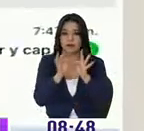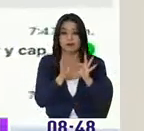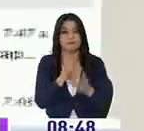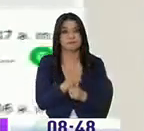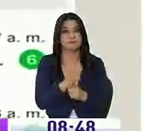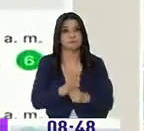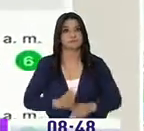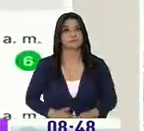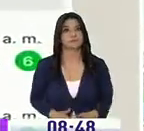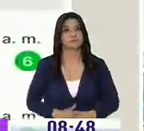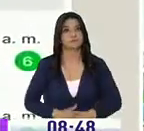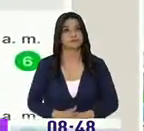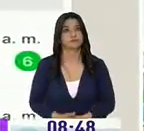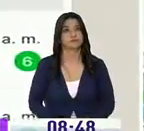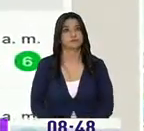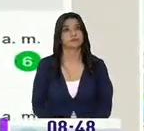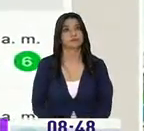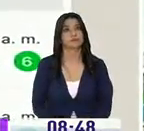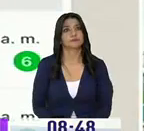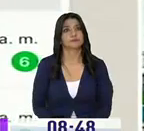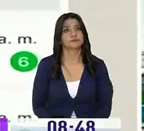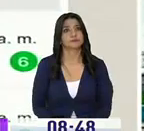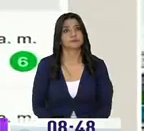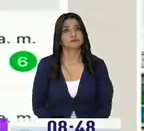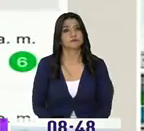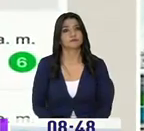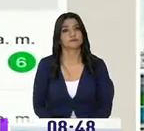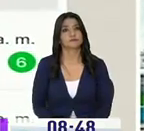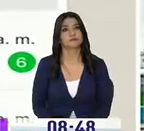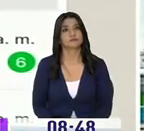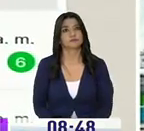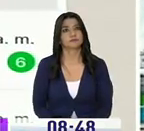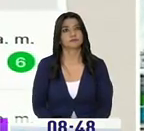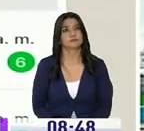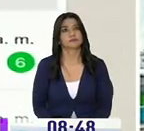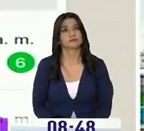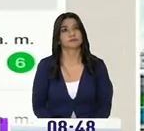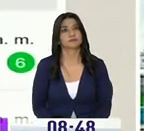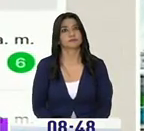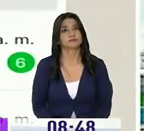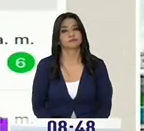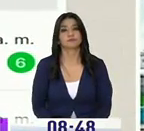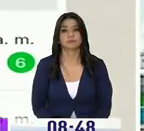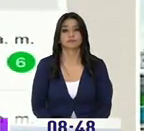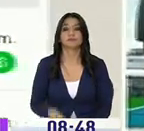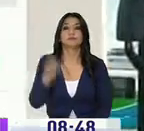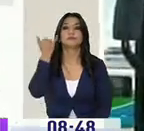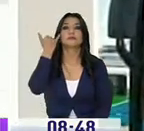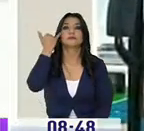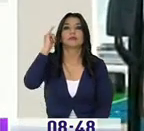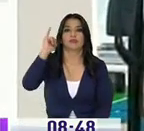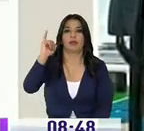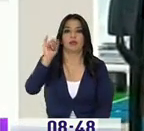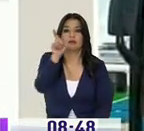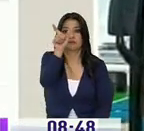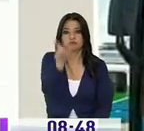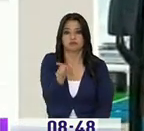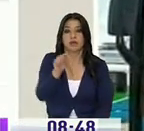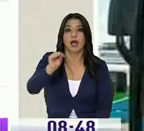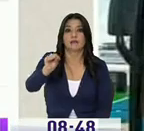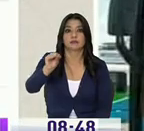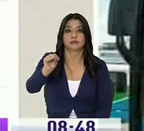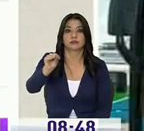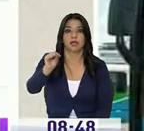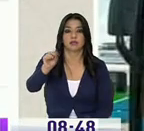Claro. Eso. Cambiar. Tienen que cambiar todo. Esta es una idea, vean, para que el conductor le avise cuando esté